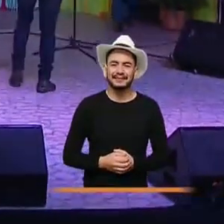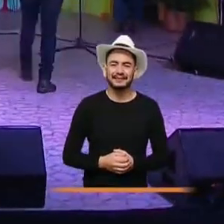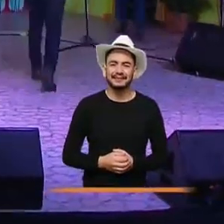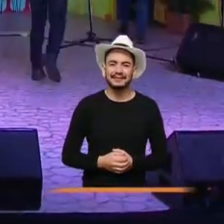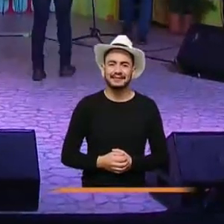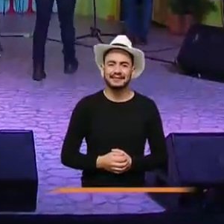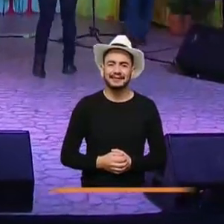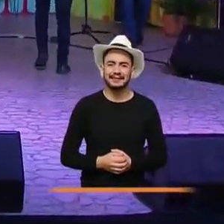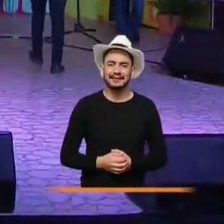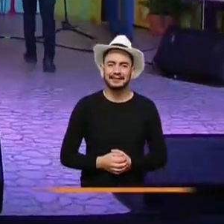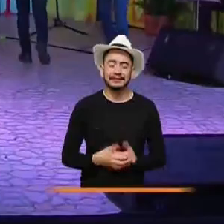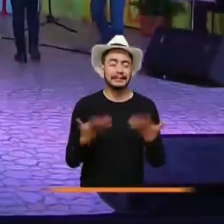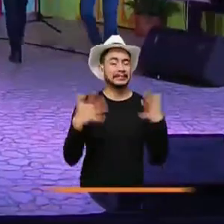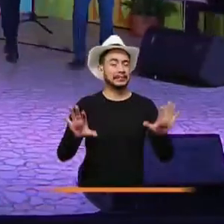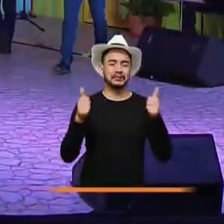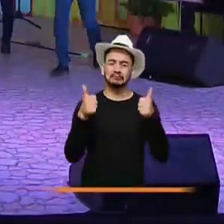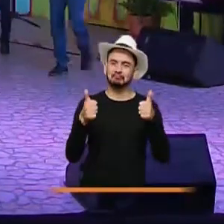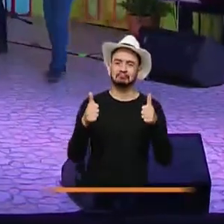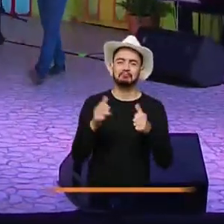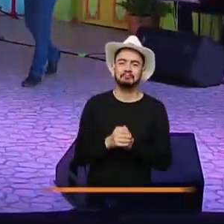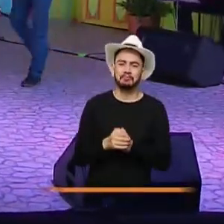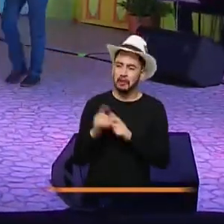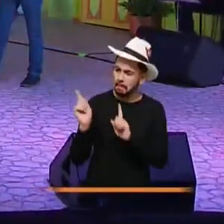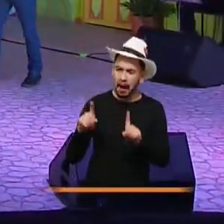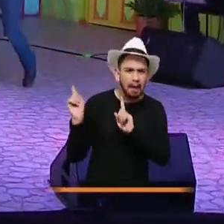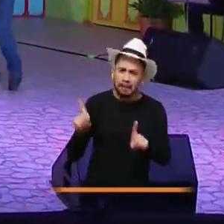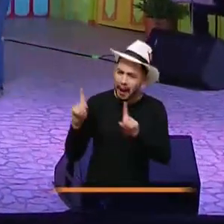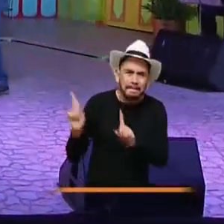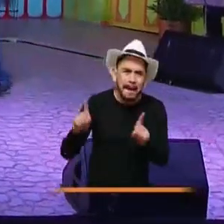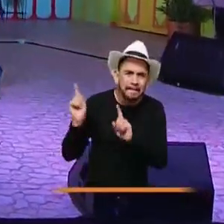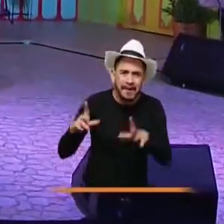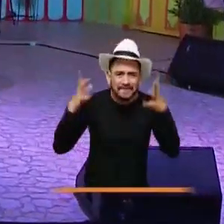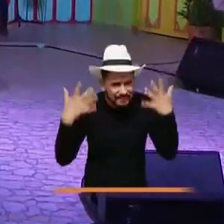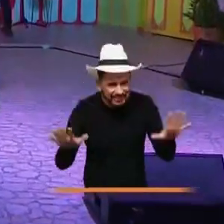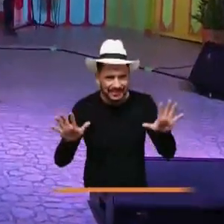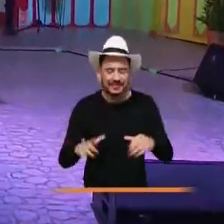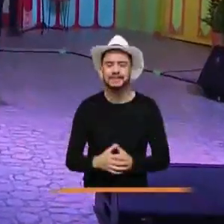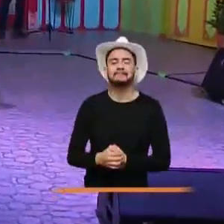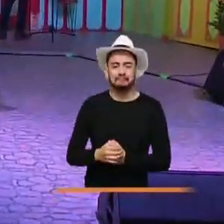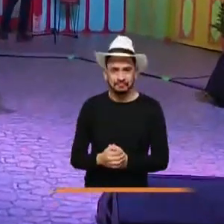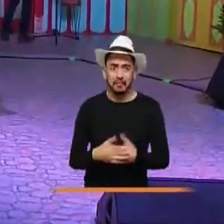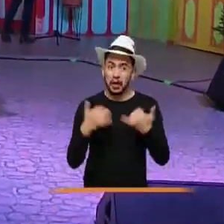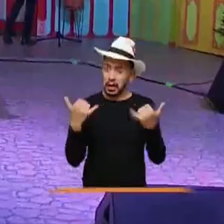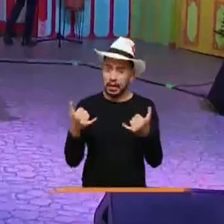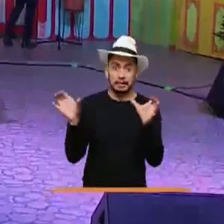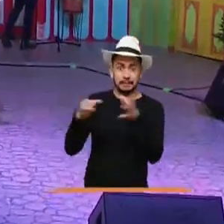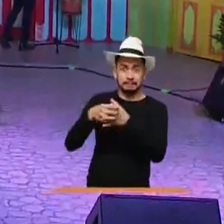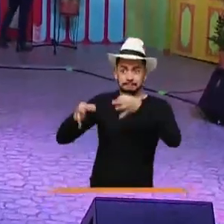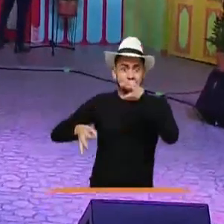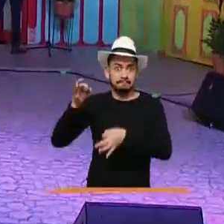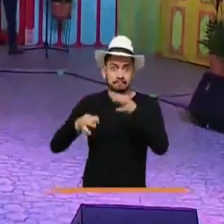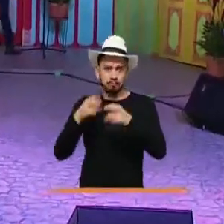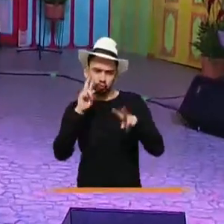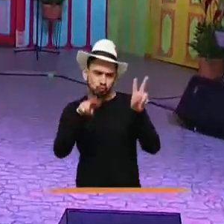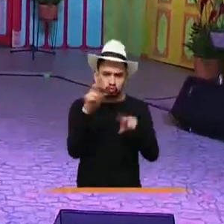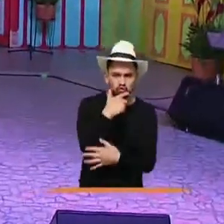hubiera terminado esta tanda daniela y esta ronda también la primera porque ya el jurado calificador entonces empieza a sumar